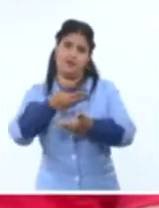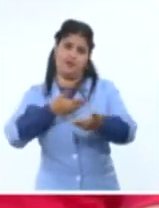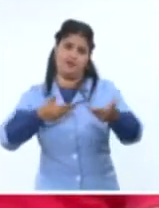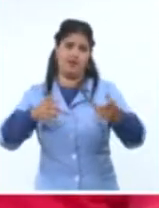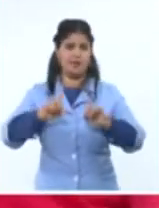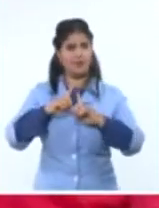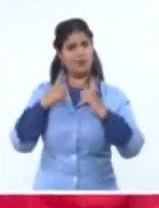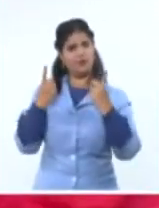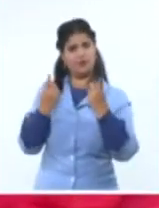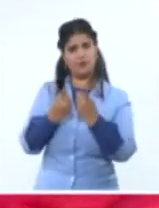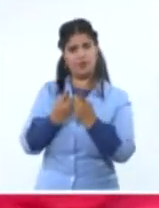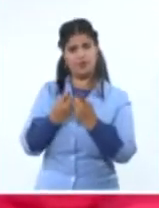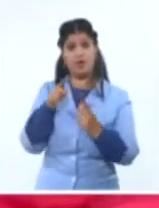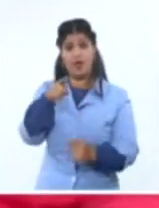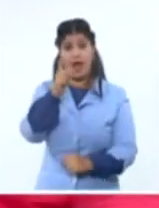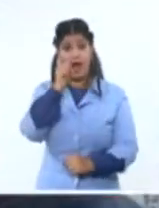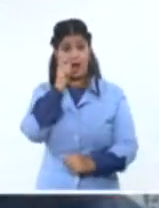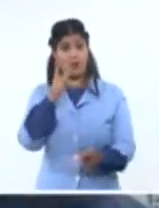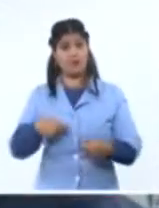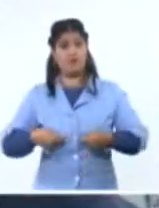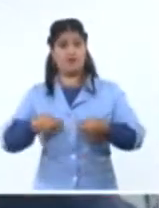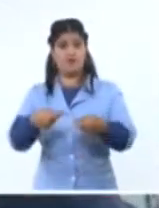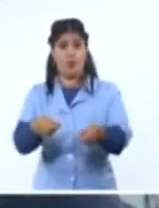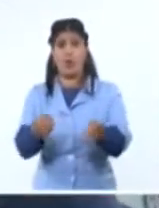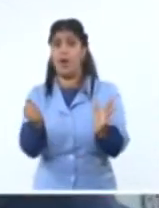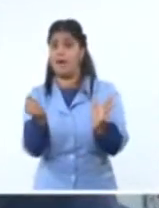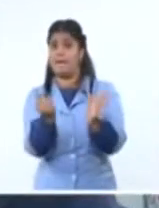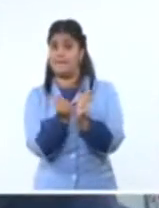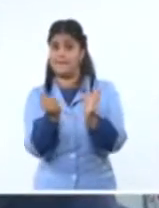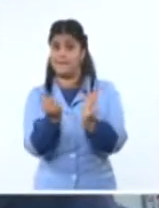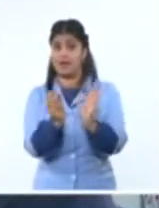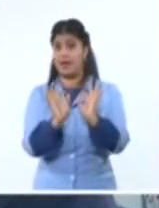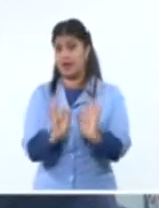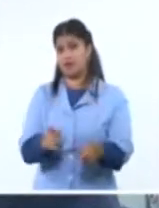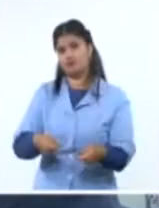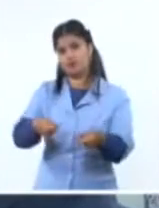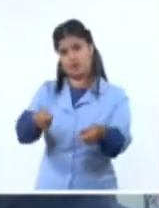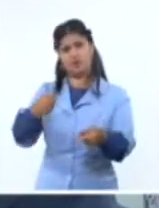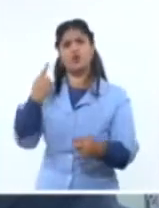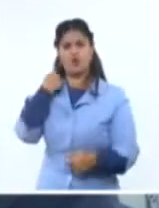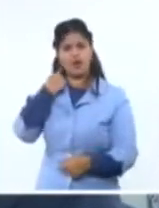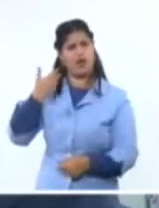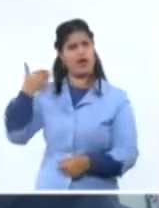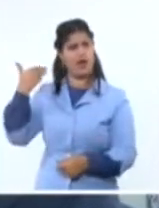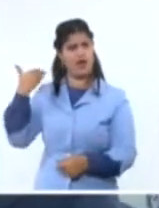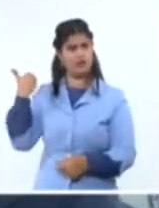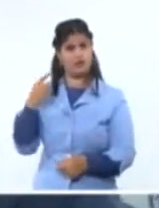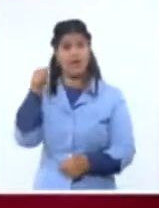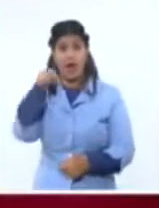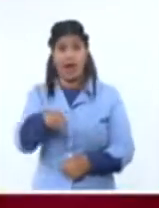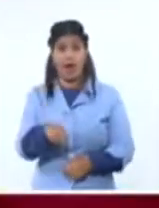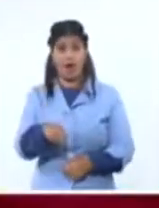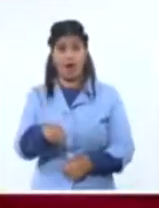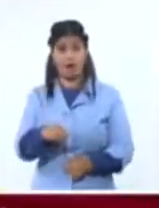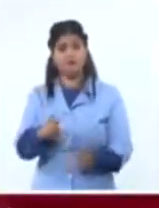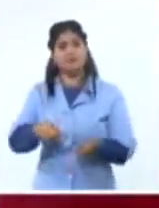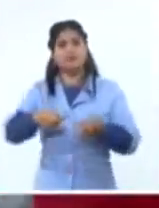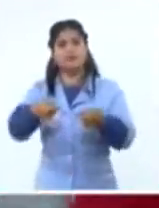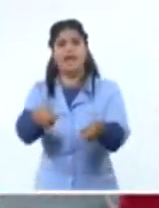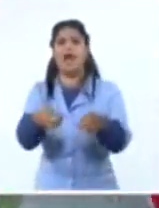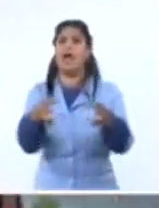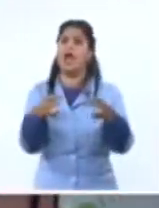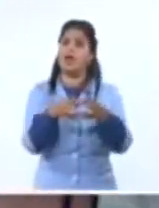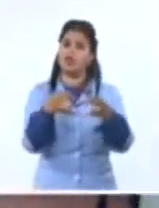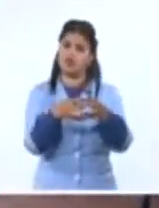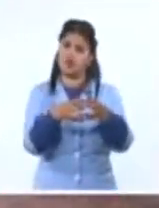Nacional de Cultura Comunitaria. Pero ahora se le otorgó el premio al grupo. Actores que